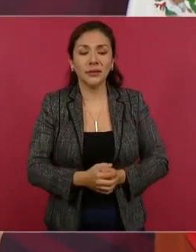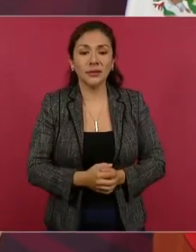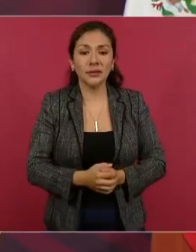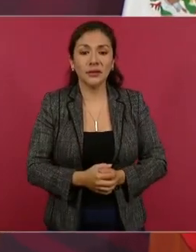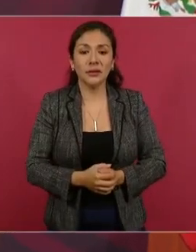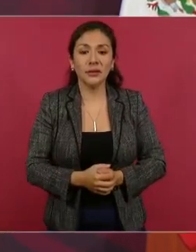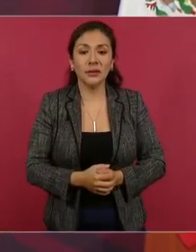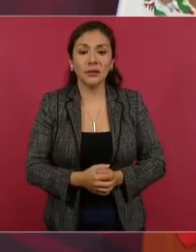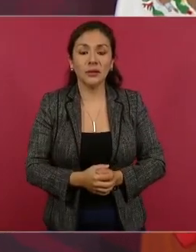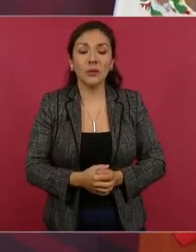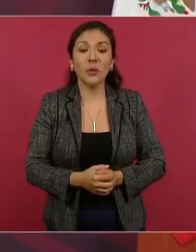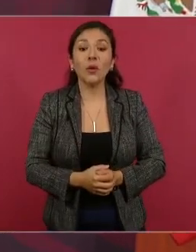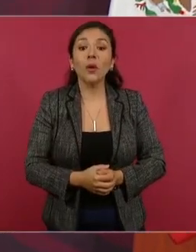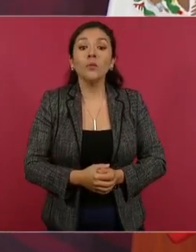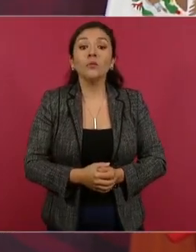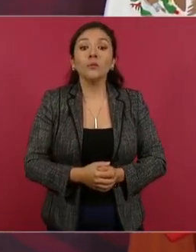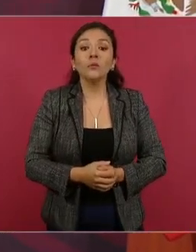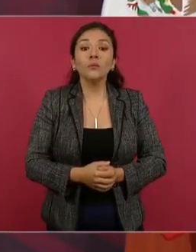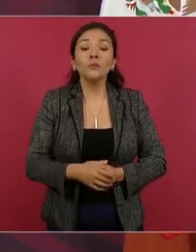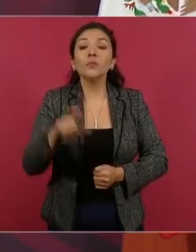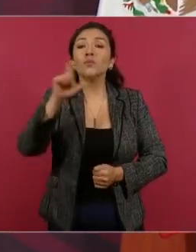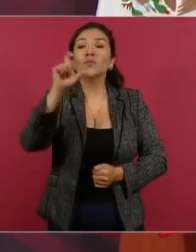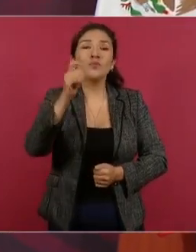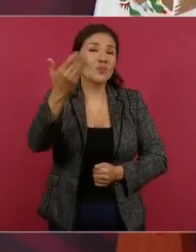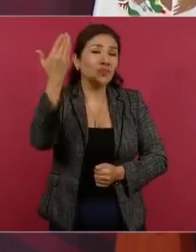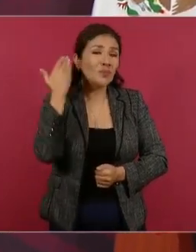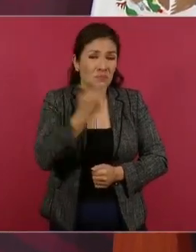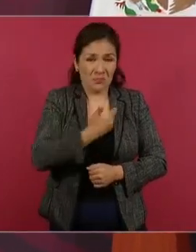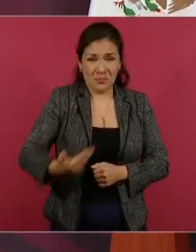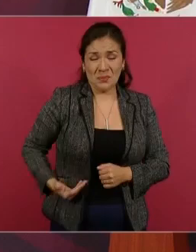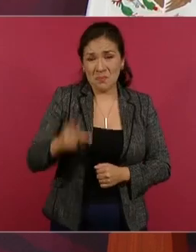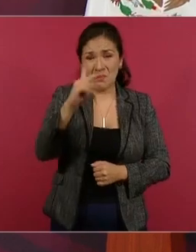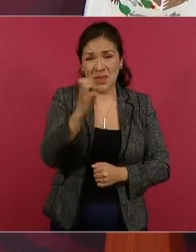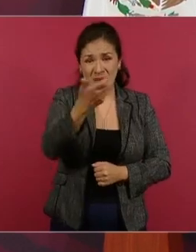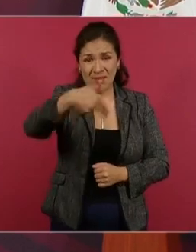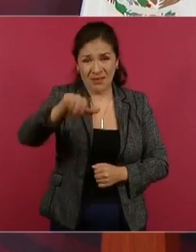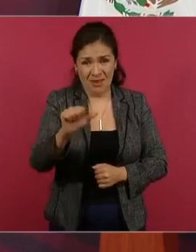Cuando estaba el presidente Peña,